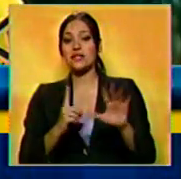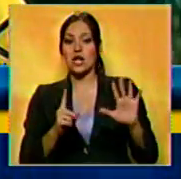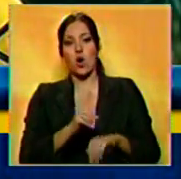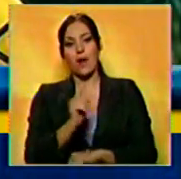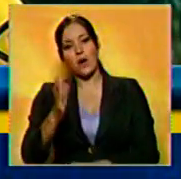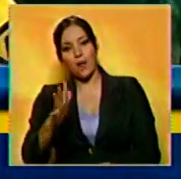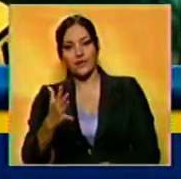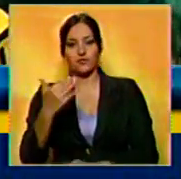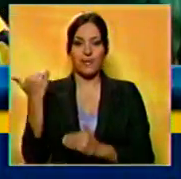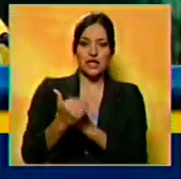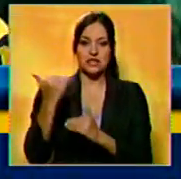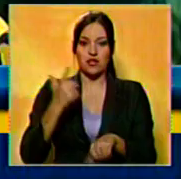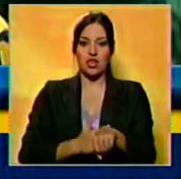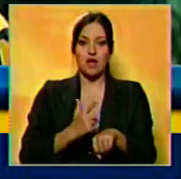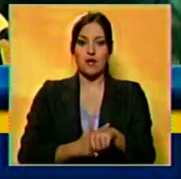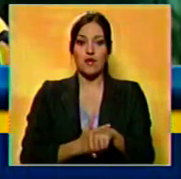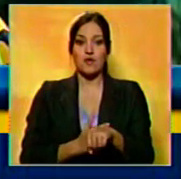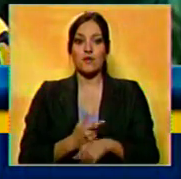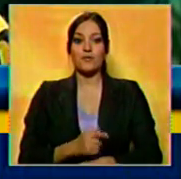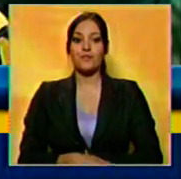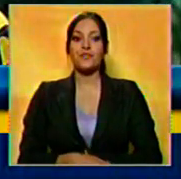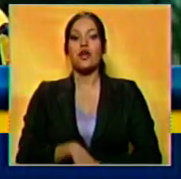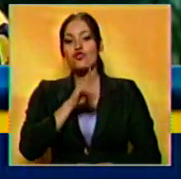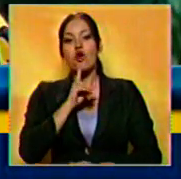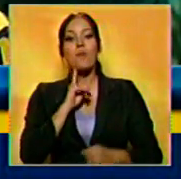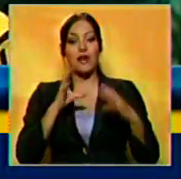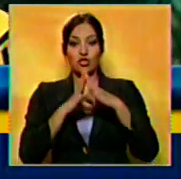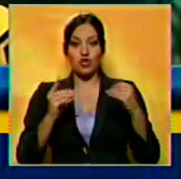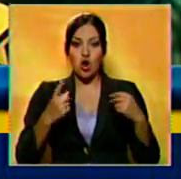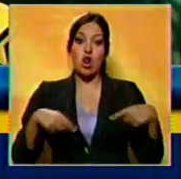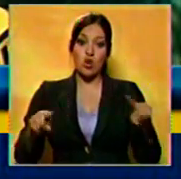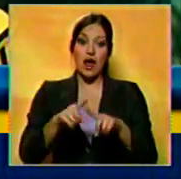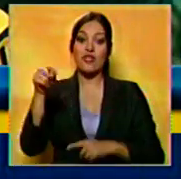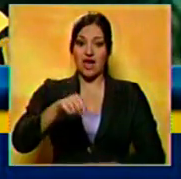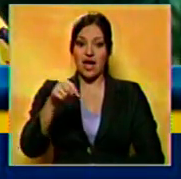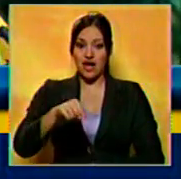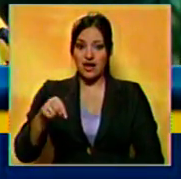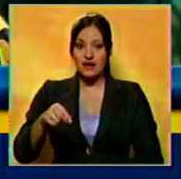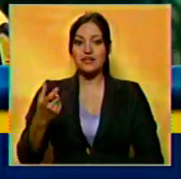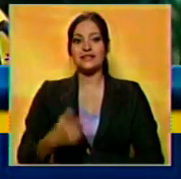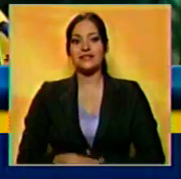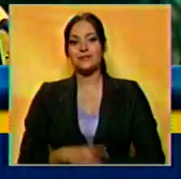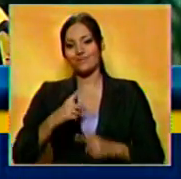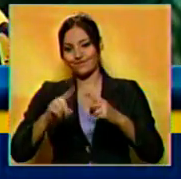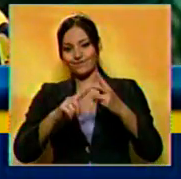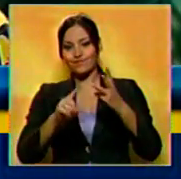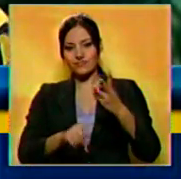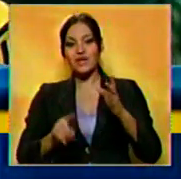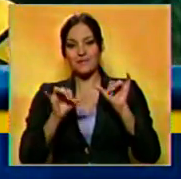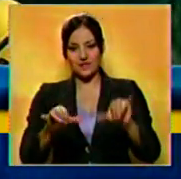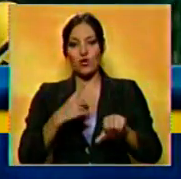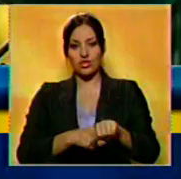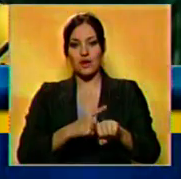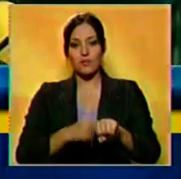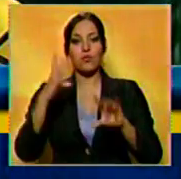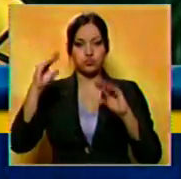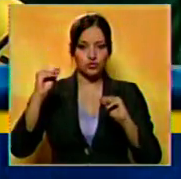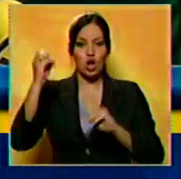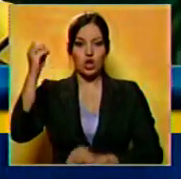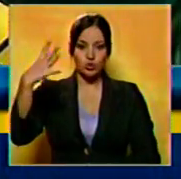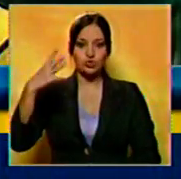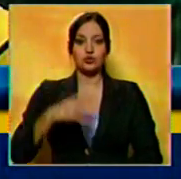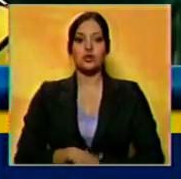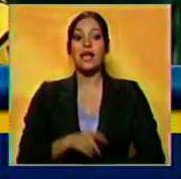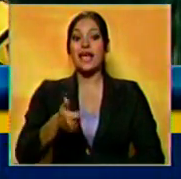4 horas, 6 horas, ese es lo máximo. So, como tanto la Chara, Chuparín, Valle Lindo, el Junquito y parte de la Caraqueña, que son